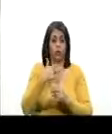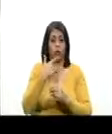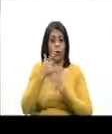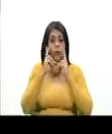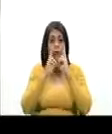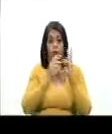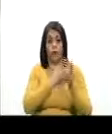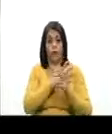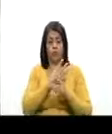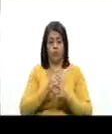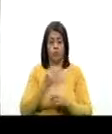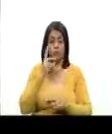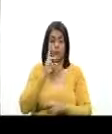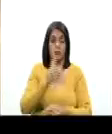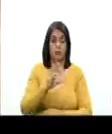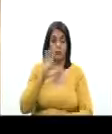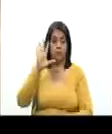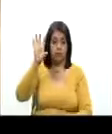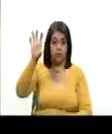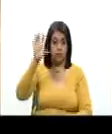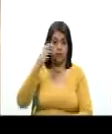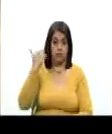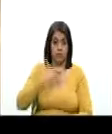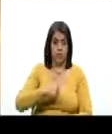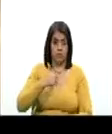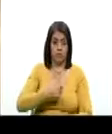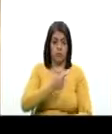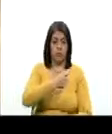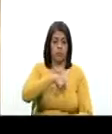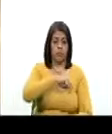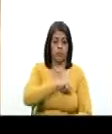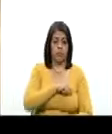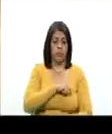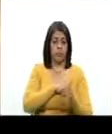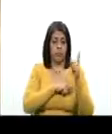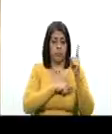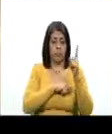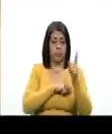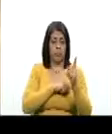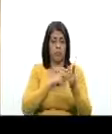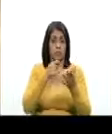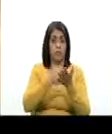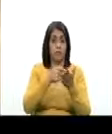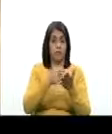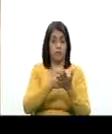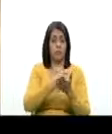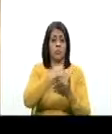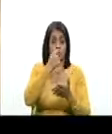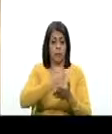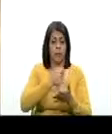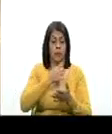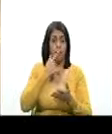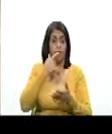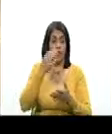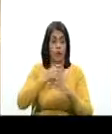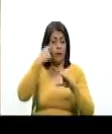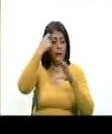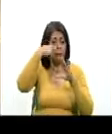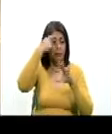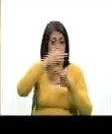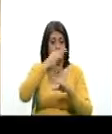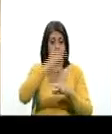veo, en mi país, también estuve en España hace un mes y no me pagó el rey de España, fui a grabar yo la realidad también,